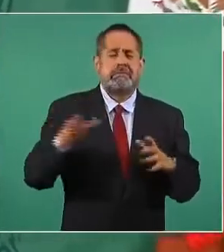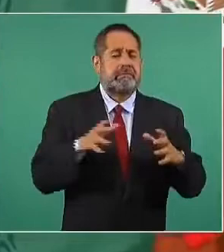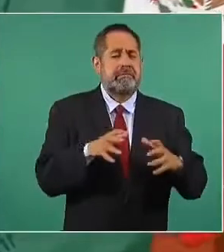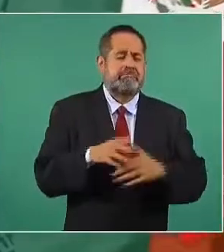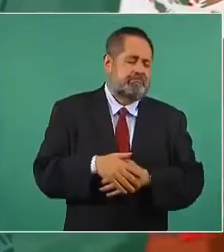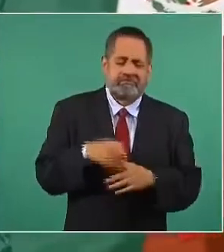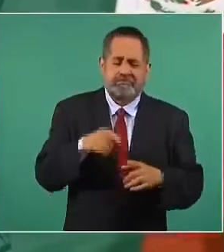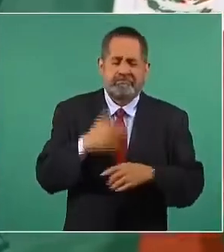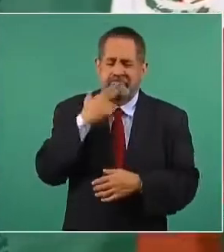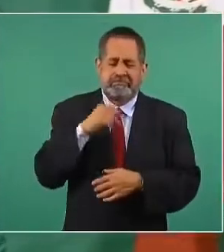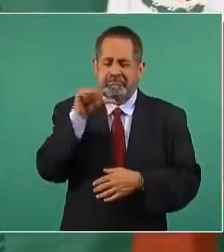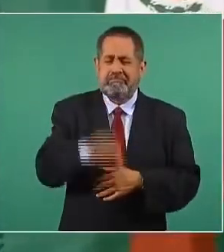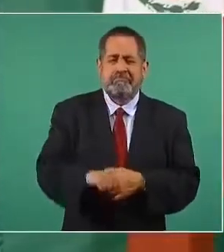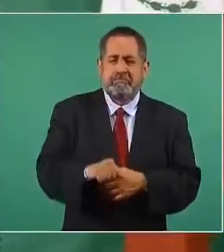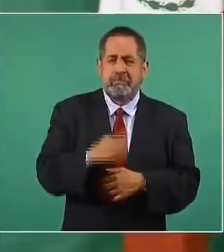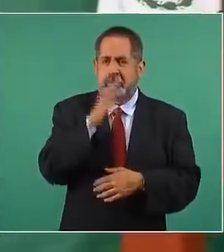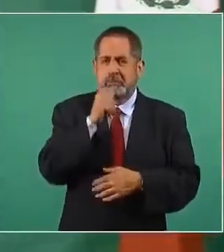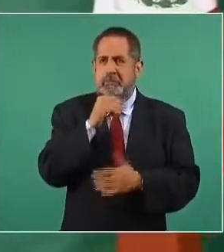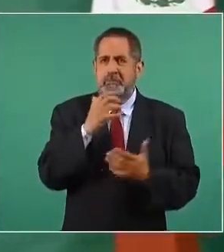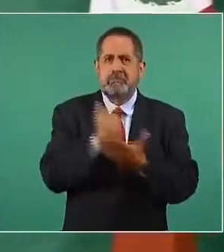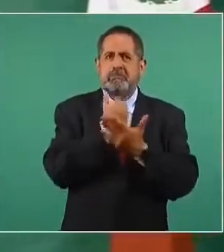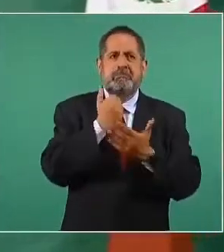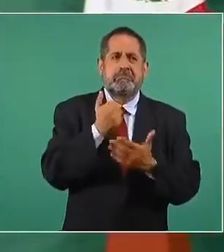no tiene ninguna posibilidad